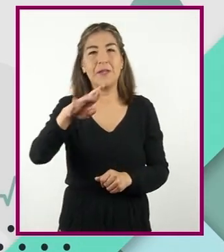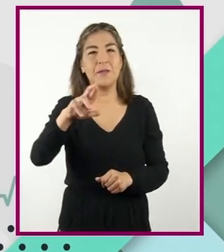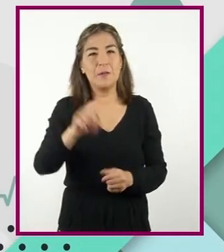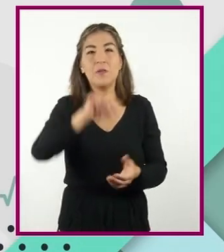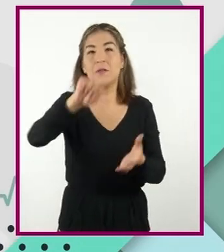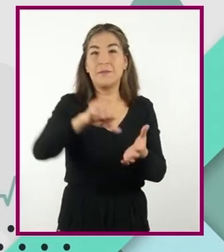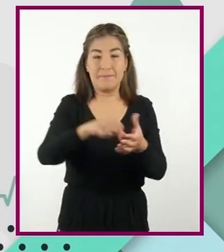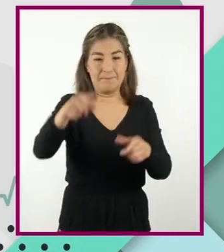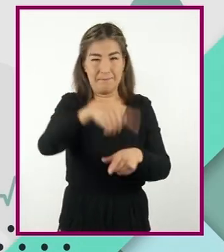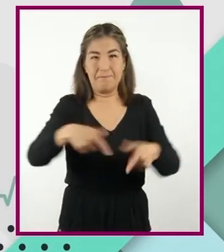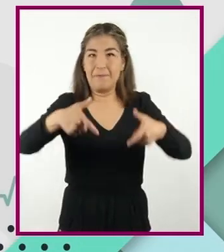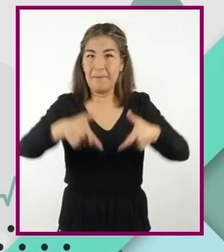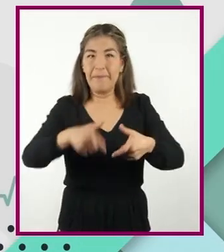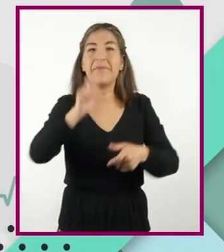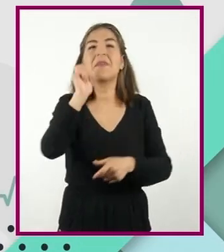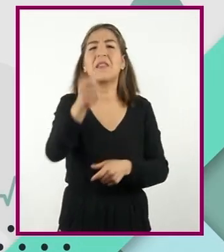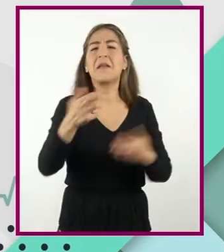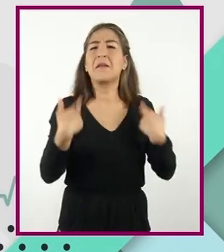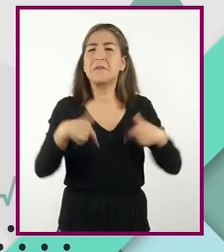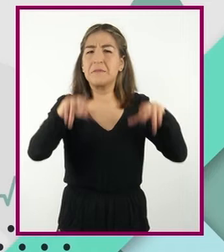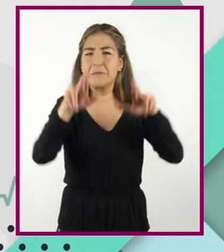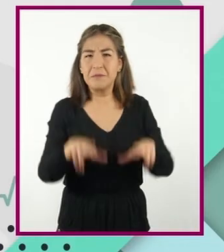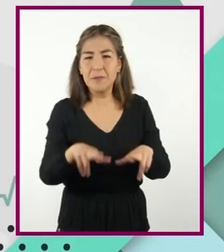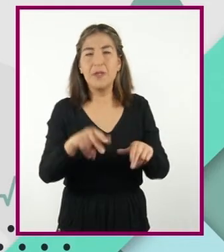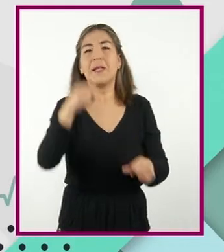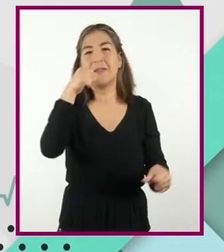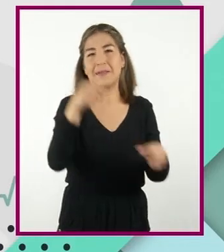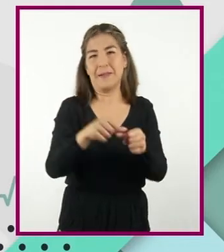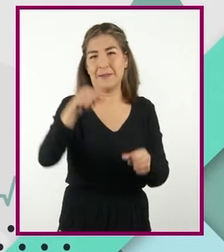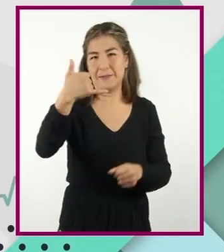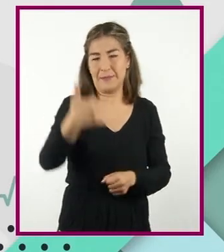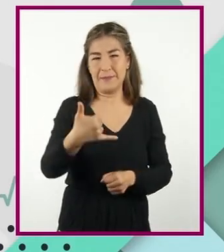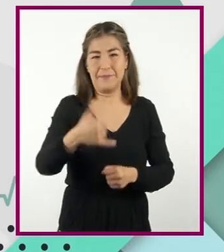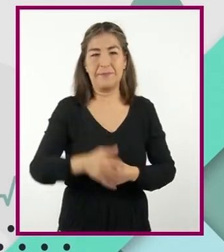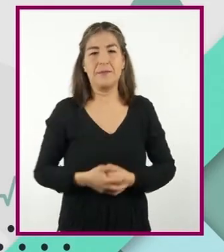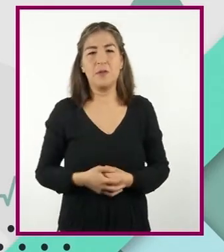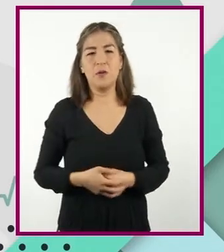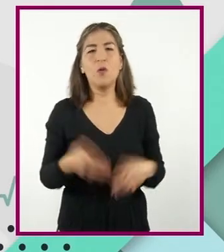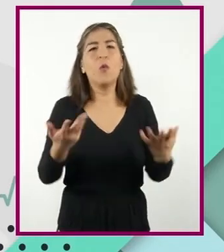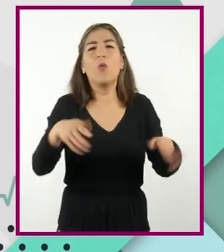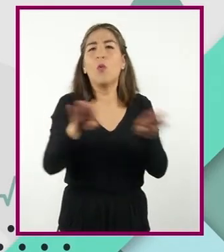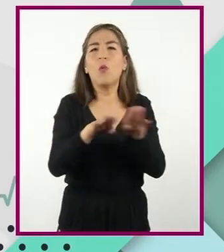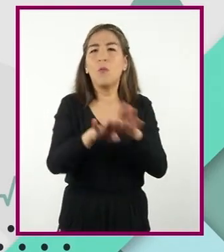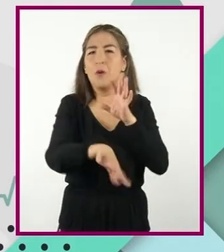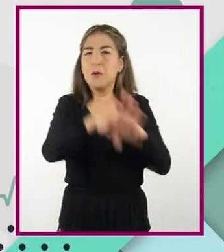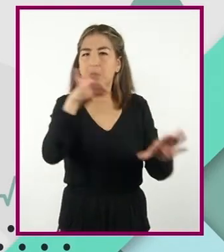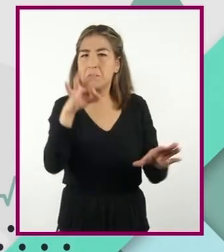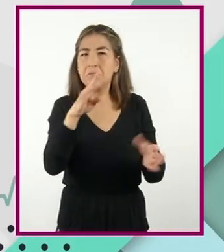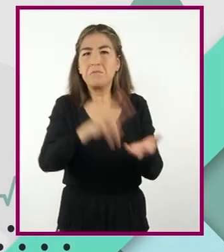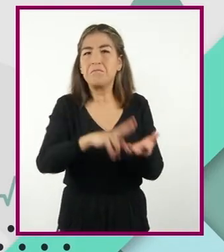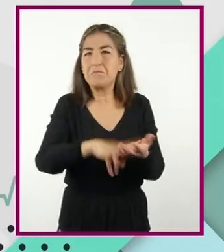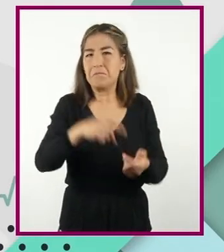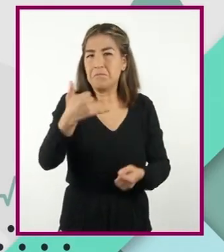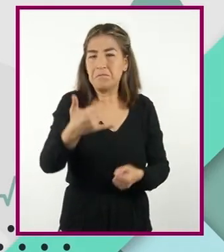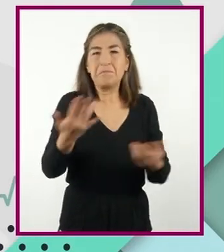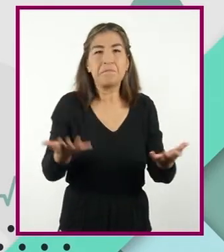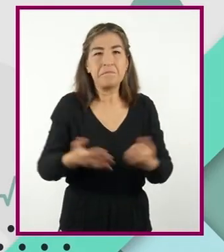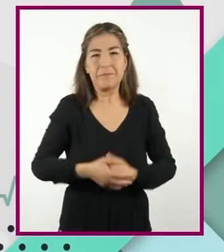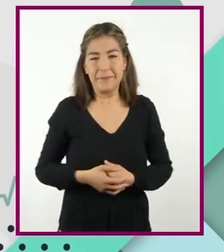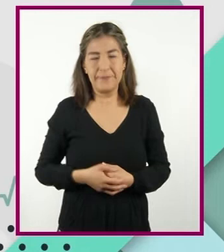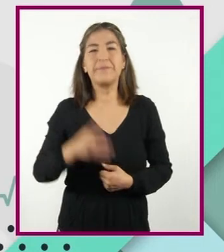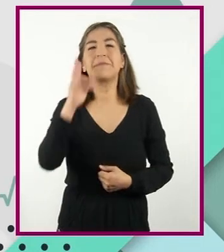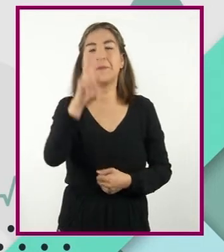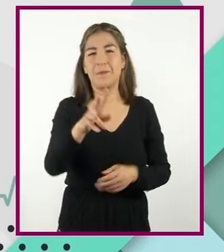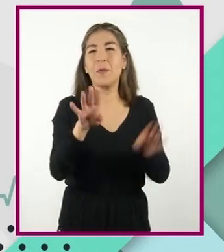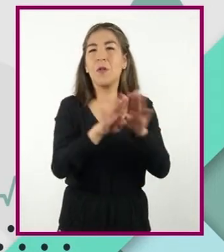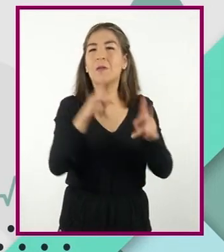cancha de básquetbol, que está representada con la letra Y. ¿Cómo obtenemos el valor de Y? Llevaremos a cabo